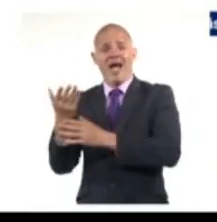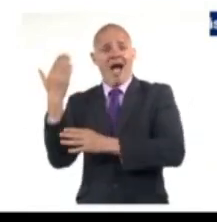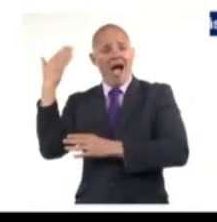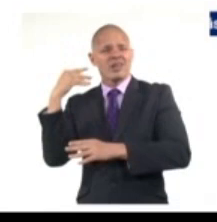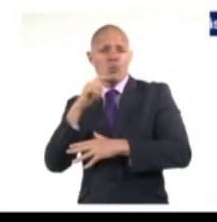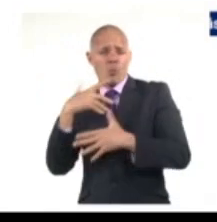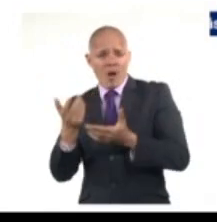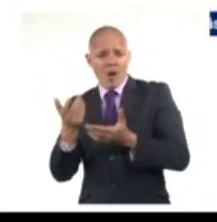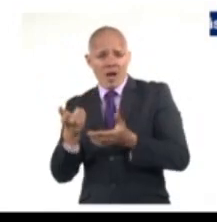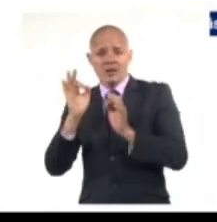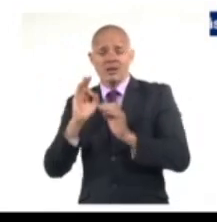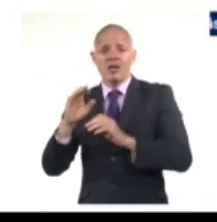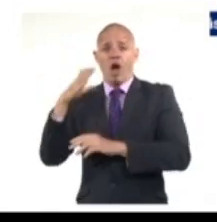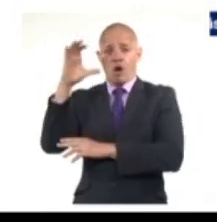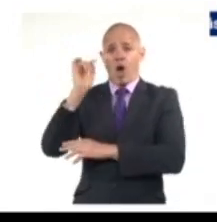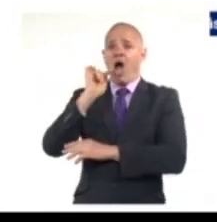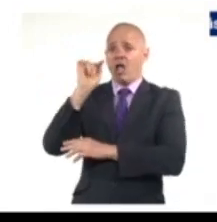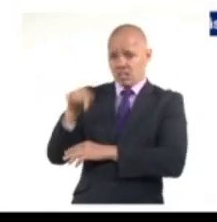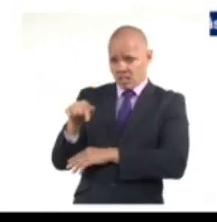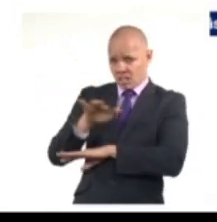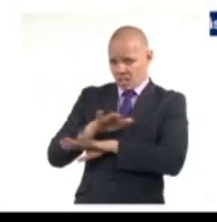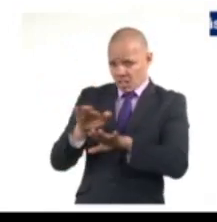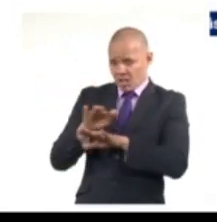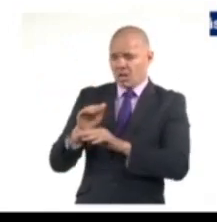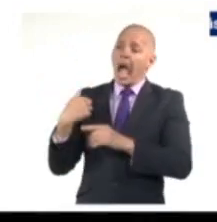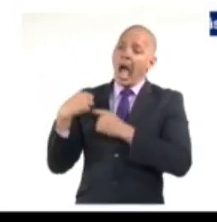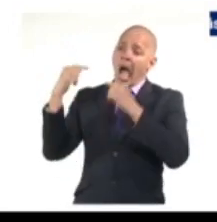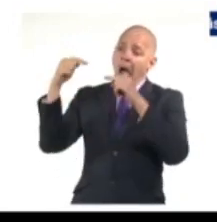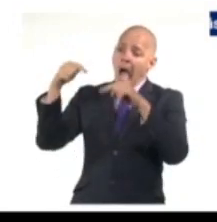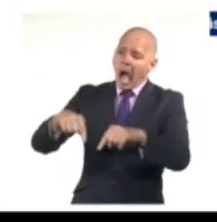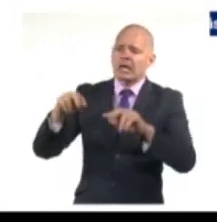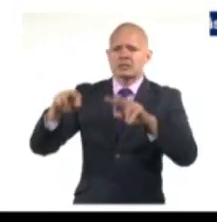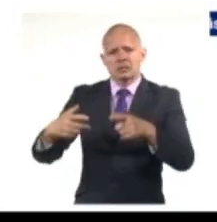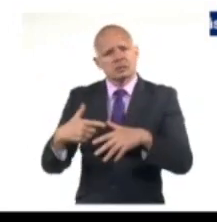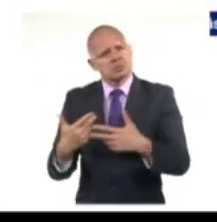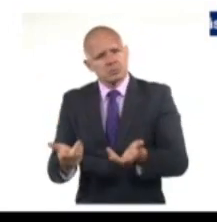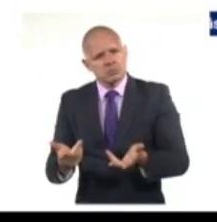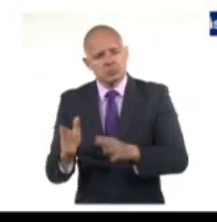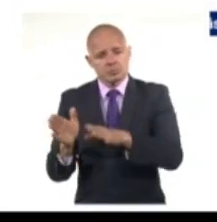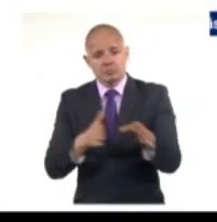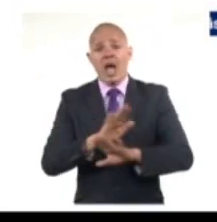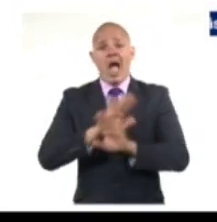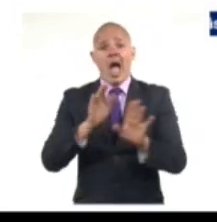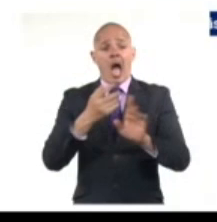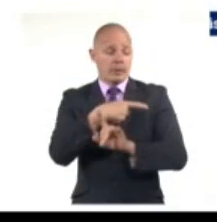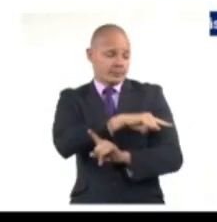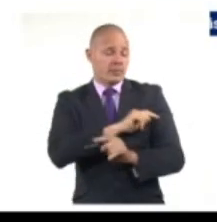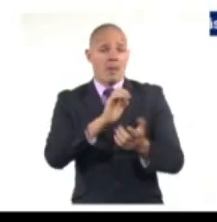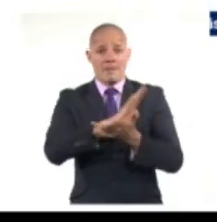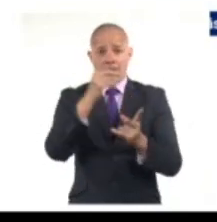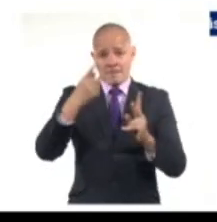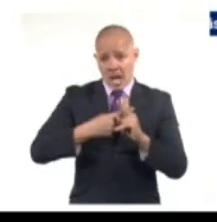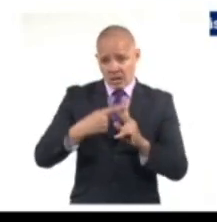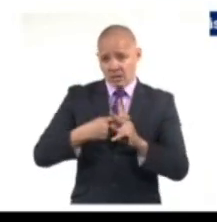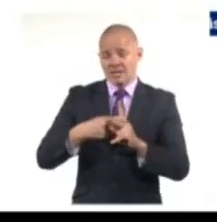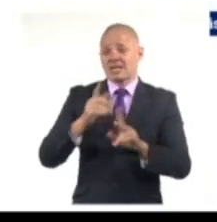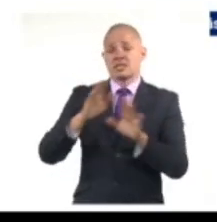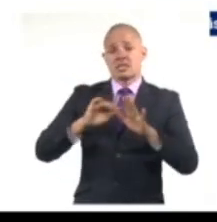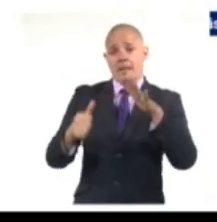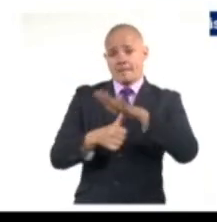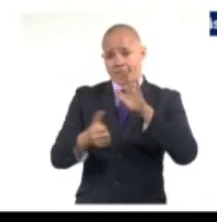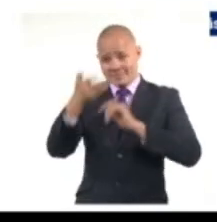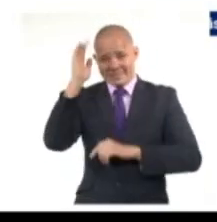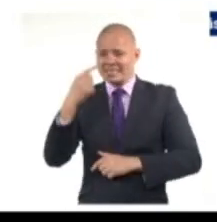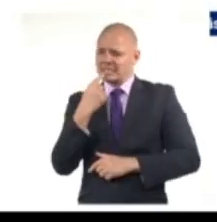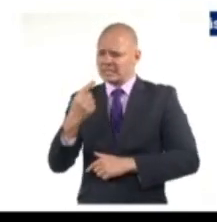Bermúdez adelantó el pasado 25 de mayo que no asistiría. Era una decisión firme de Cuba si no se invitaba a todos los países